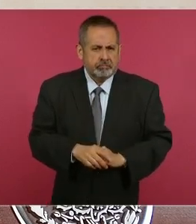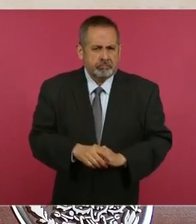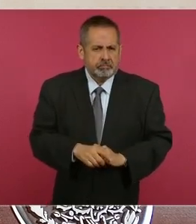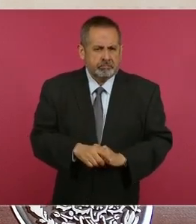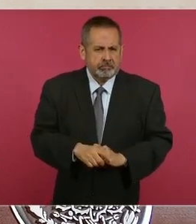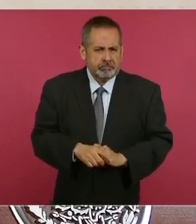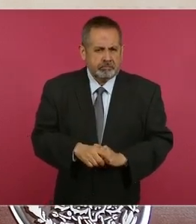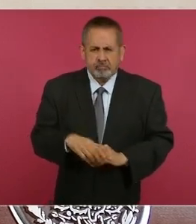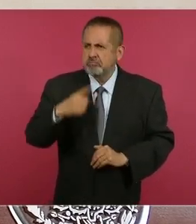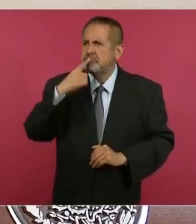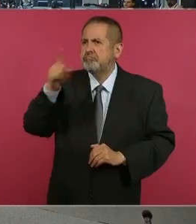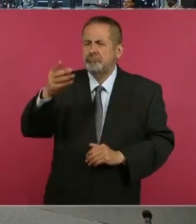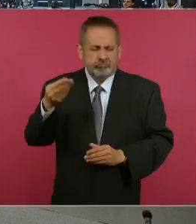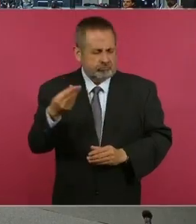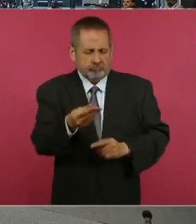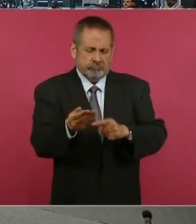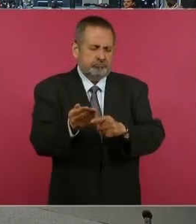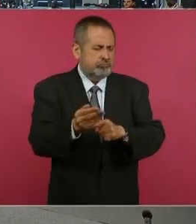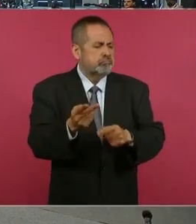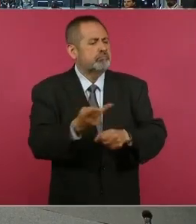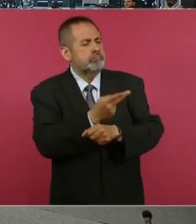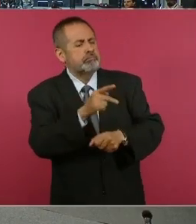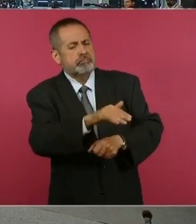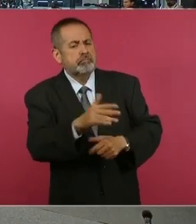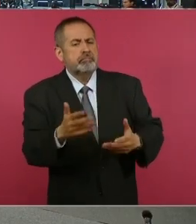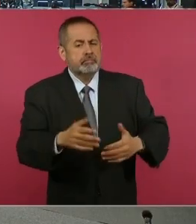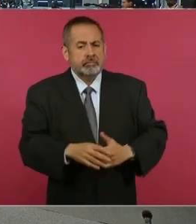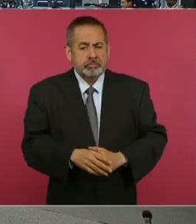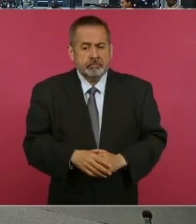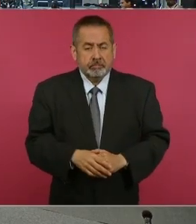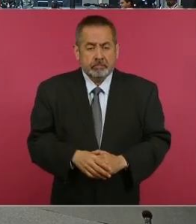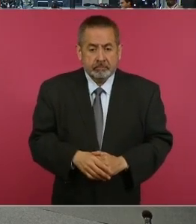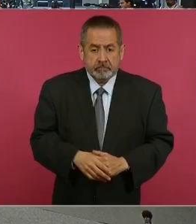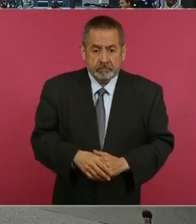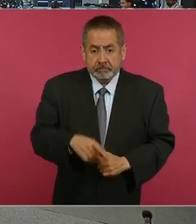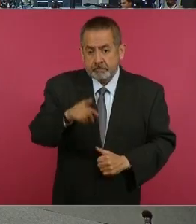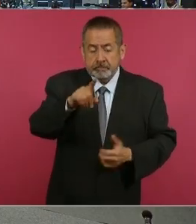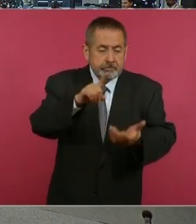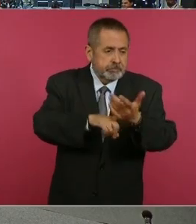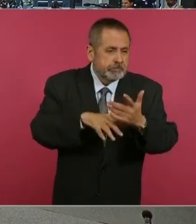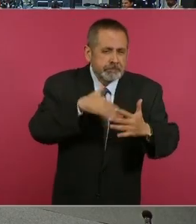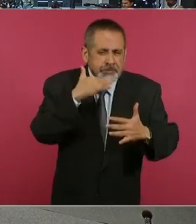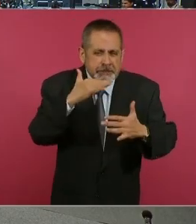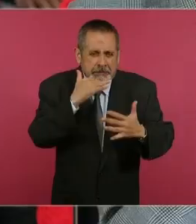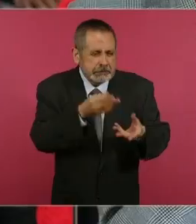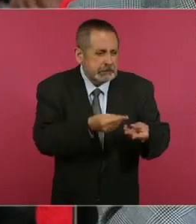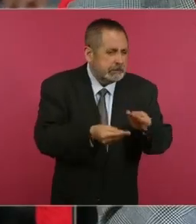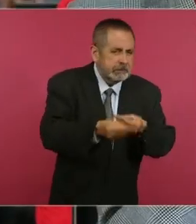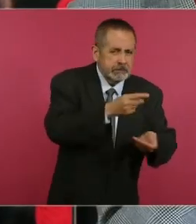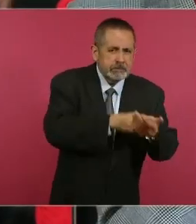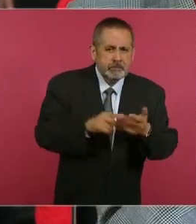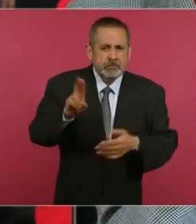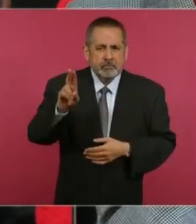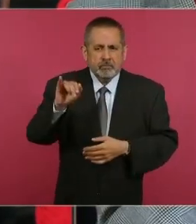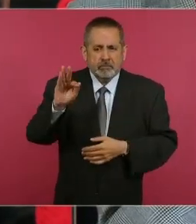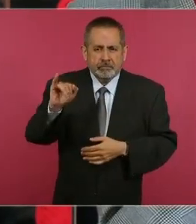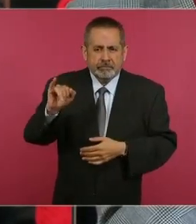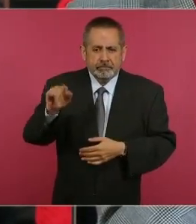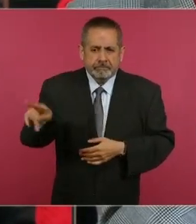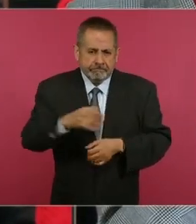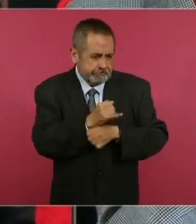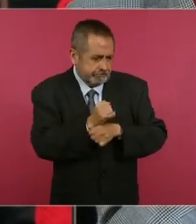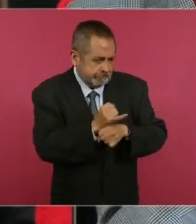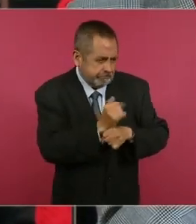esta denuncia. Sí, porque se puede prestar al lavado de dinero a través de la Unidad de Inteligencia Financiera, tendrían que